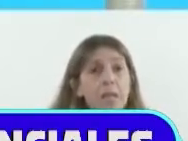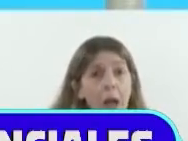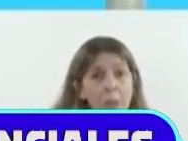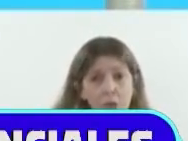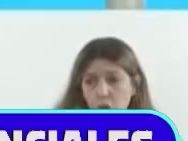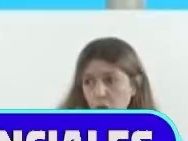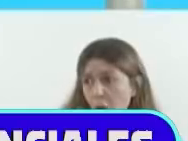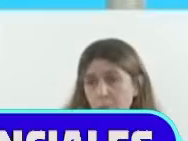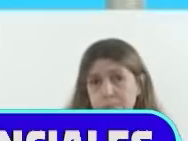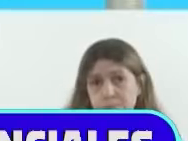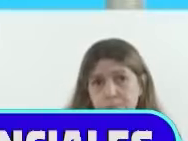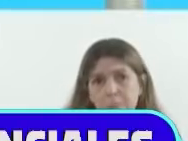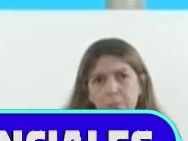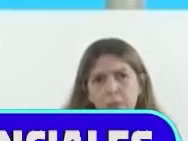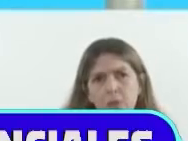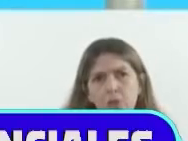le transmití mi decepción